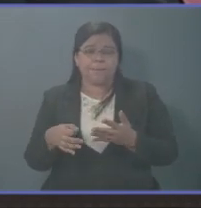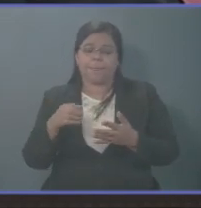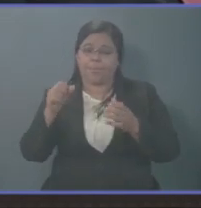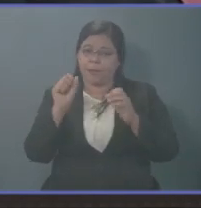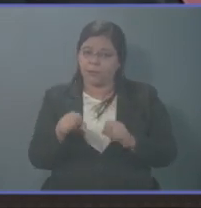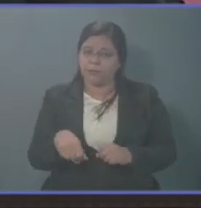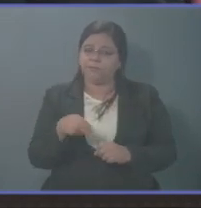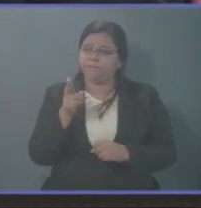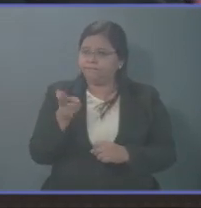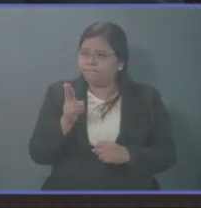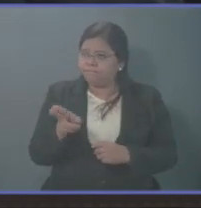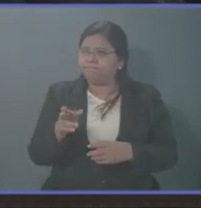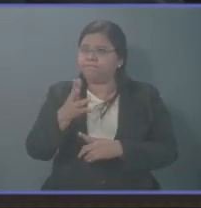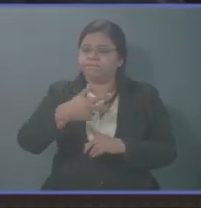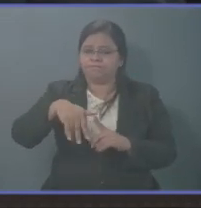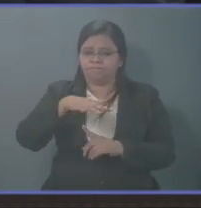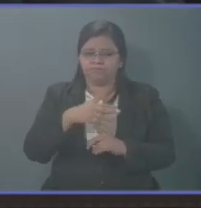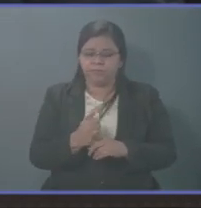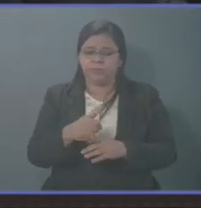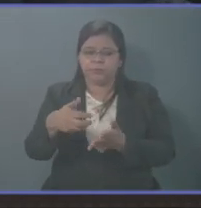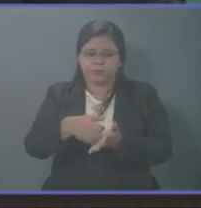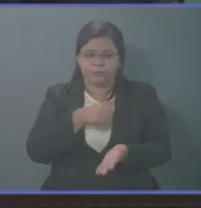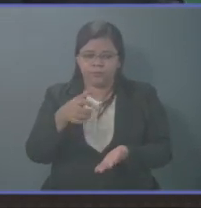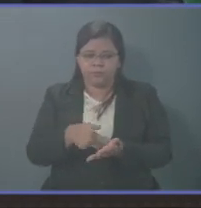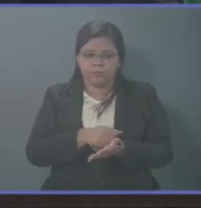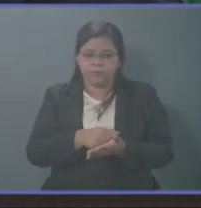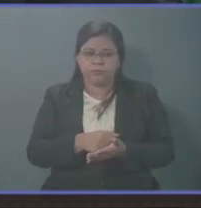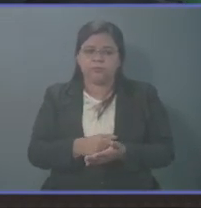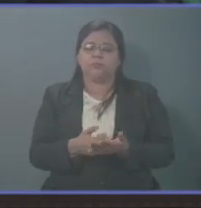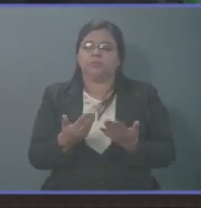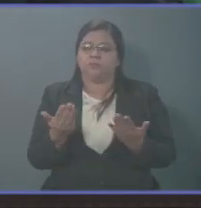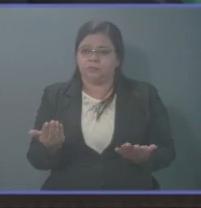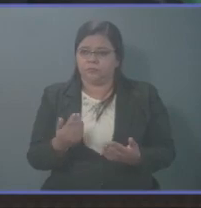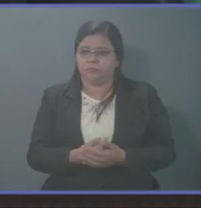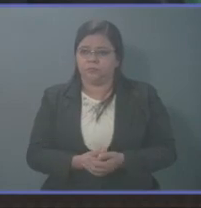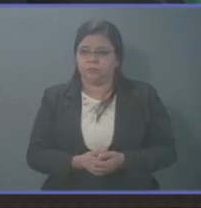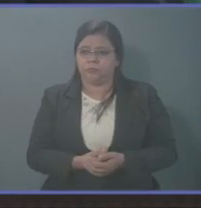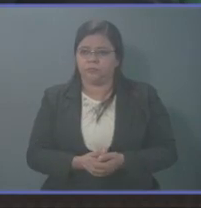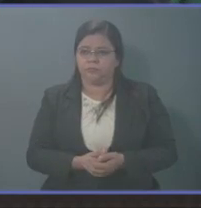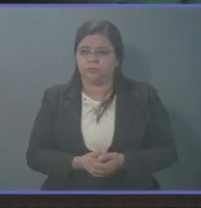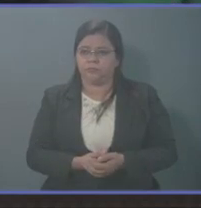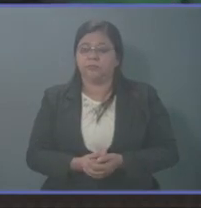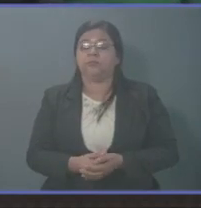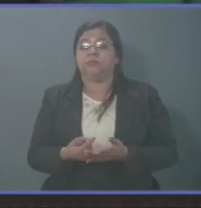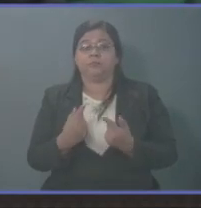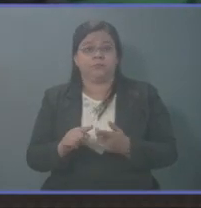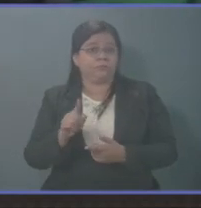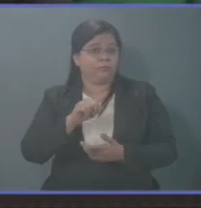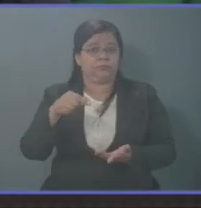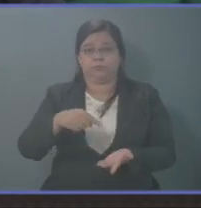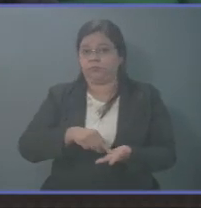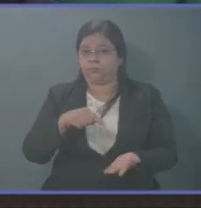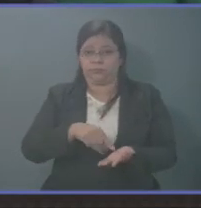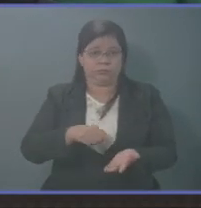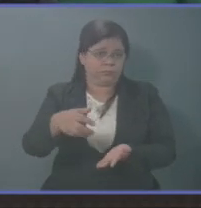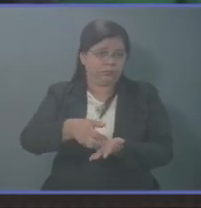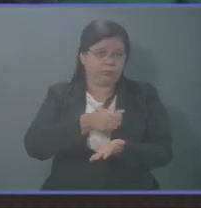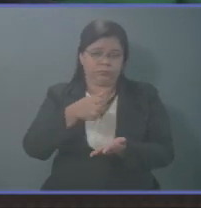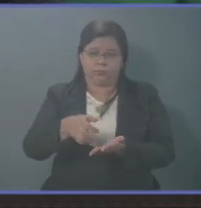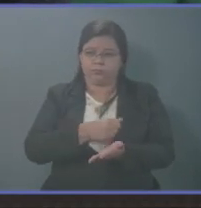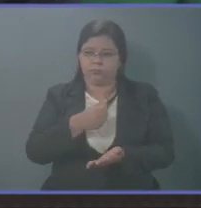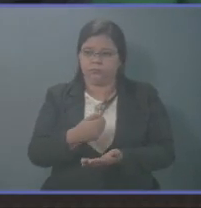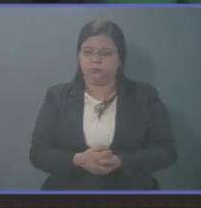mismos regularicen su situación tributaria con el fisco de la República, sin el cobro de multas, intereses ni